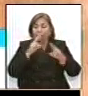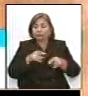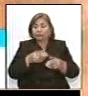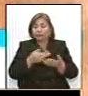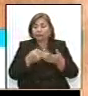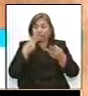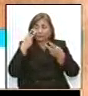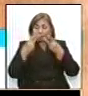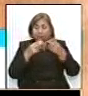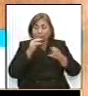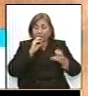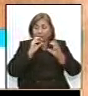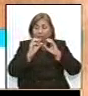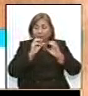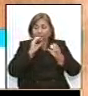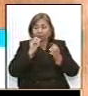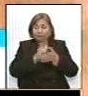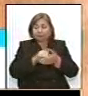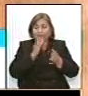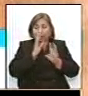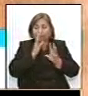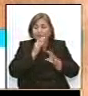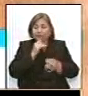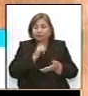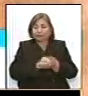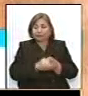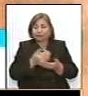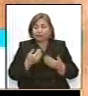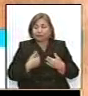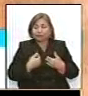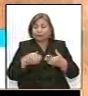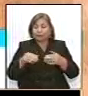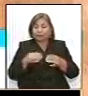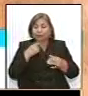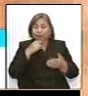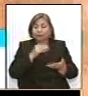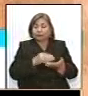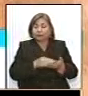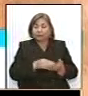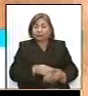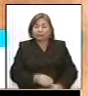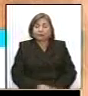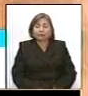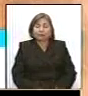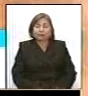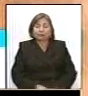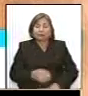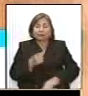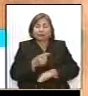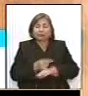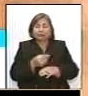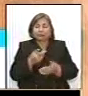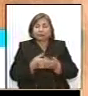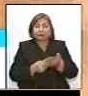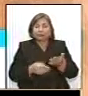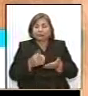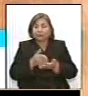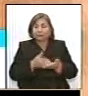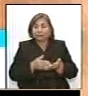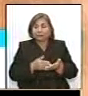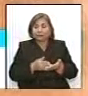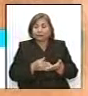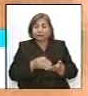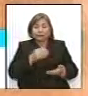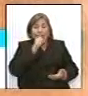a medios de comunicación, que era para exponer la labor que venía realizando el congresista denunciado por parte de entrevista